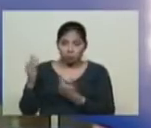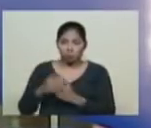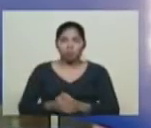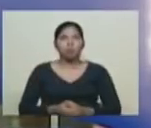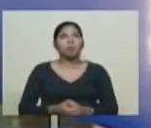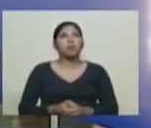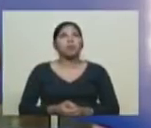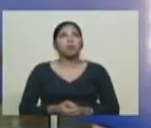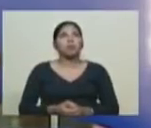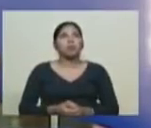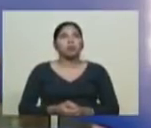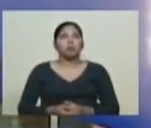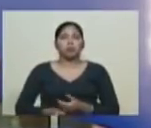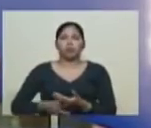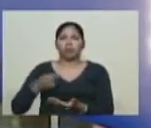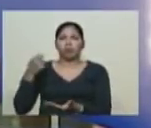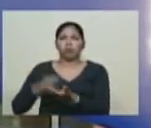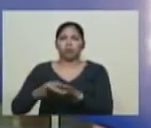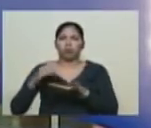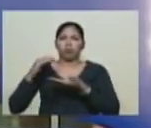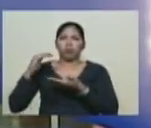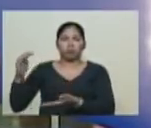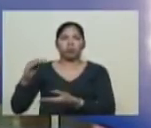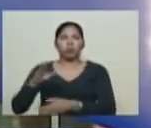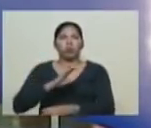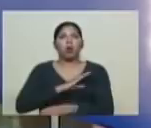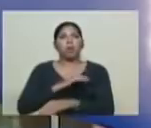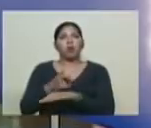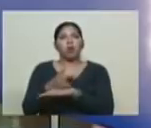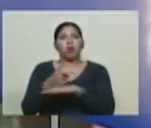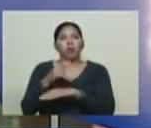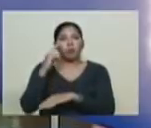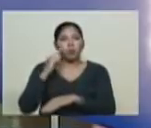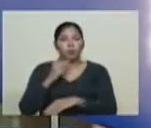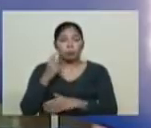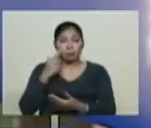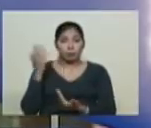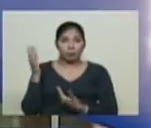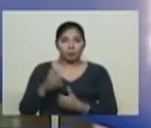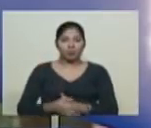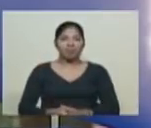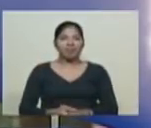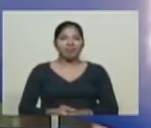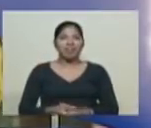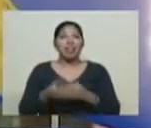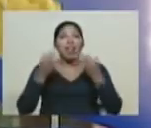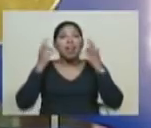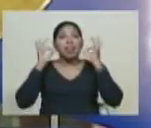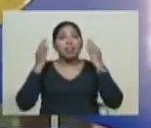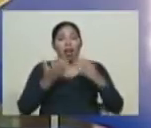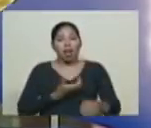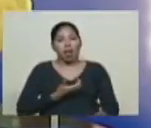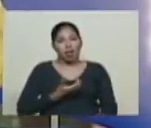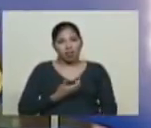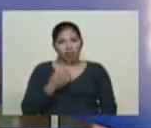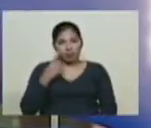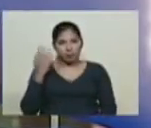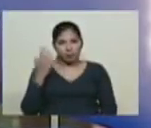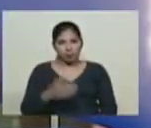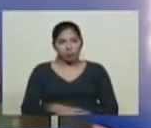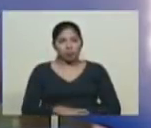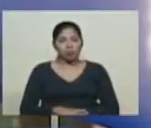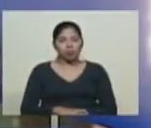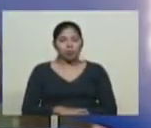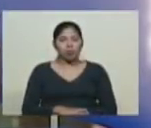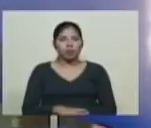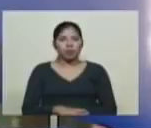Palacios, inversión hecha por el gobierno bolivariano. Adelante, Erika Faría, adelante, Blanque Cao, adelante,